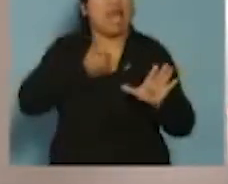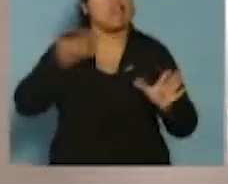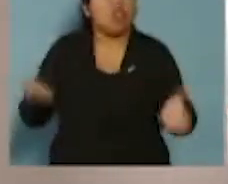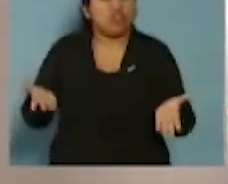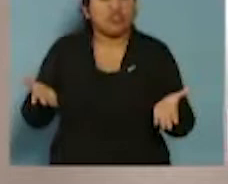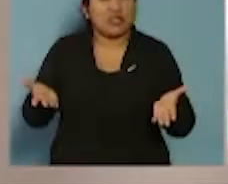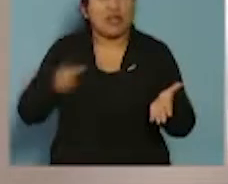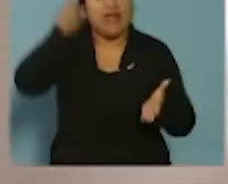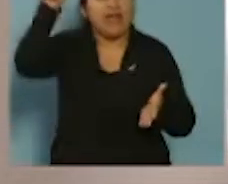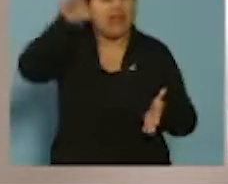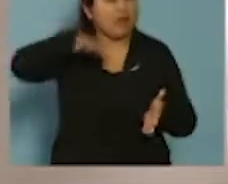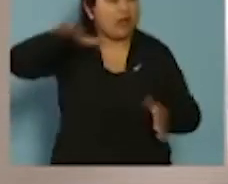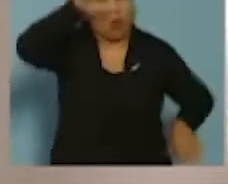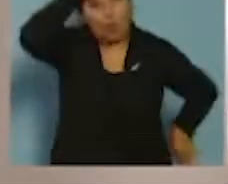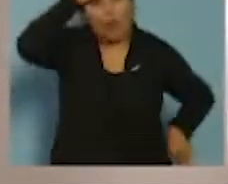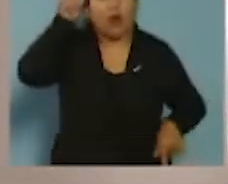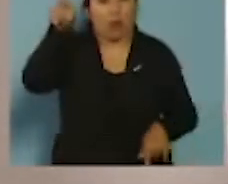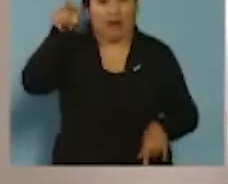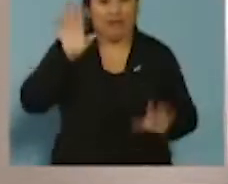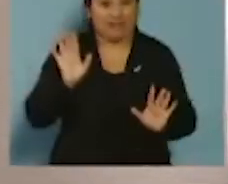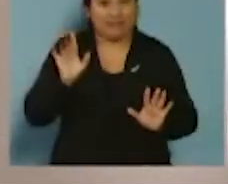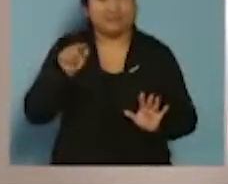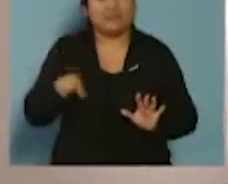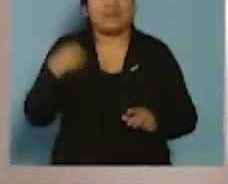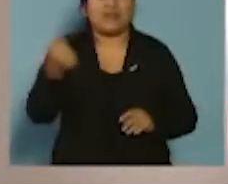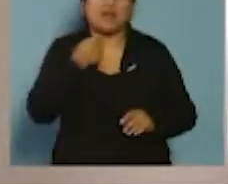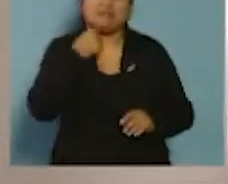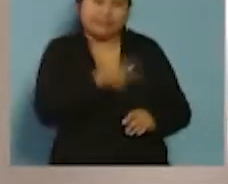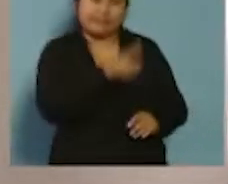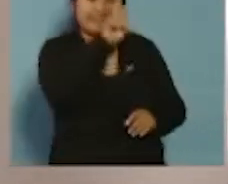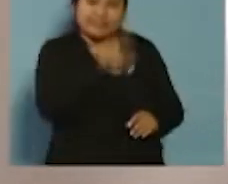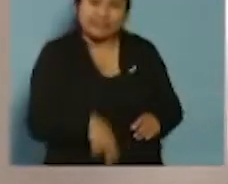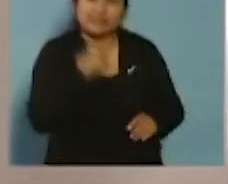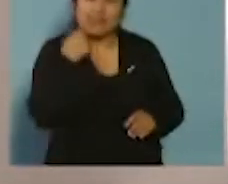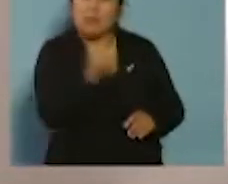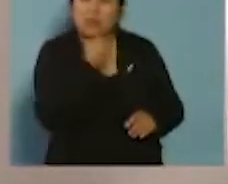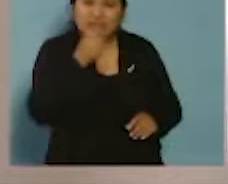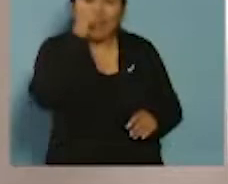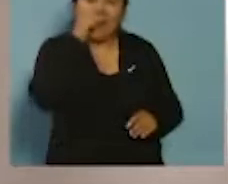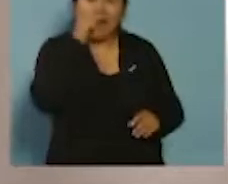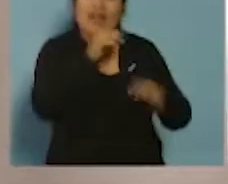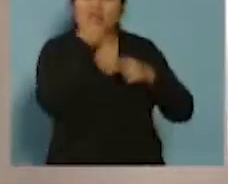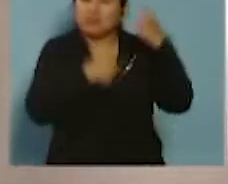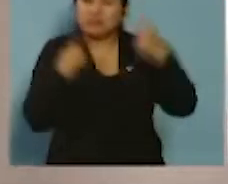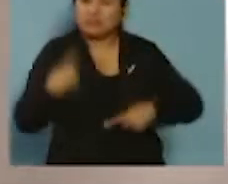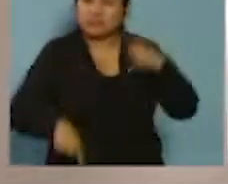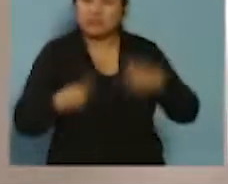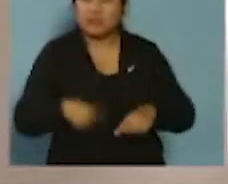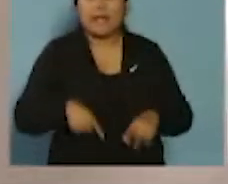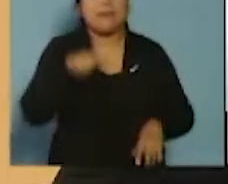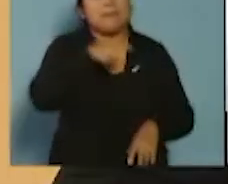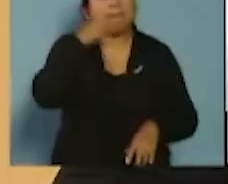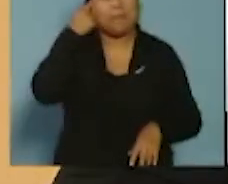en cuenta todo este valor que tiene la obra de manuel belgrano como ve a belgrano y las futuras generaciones